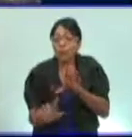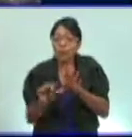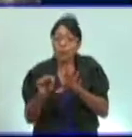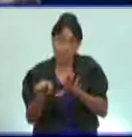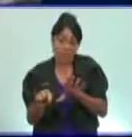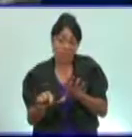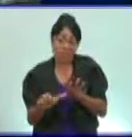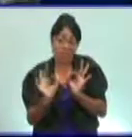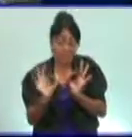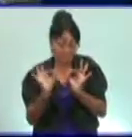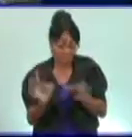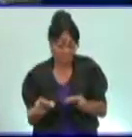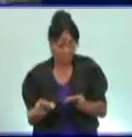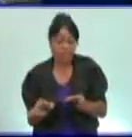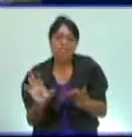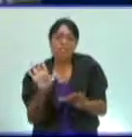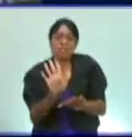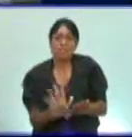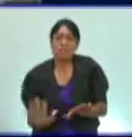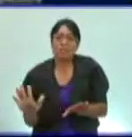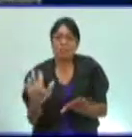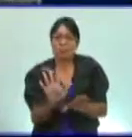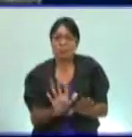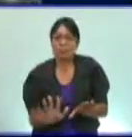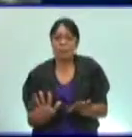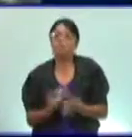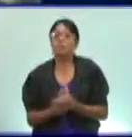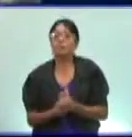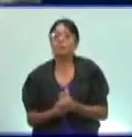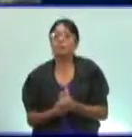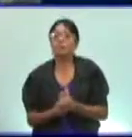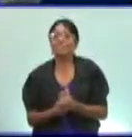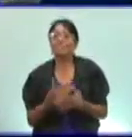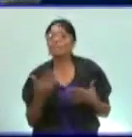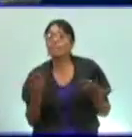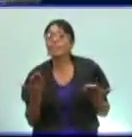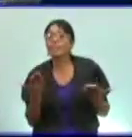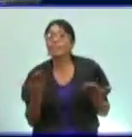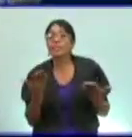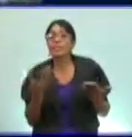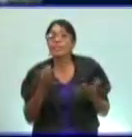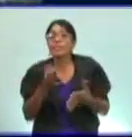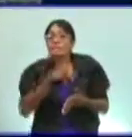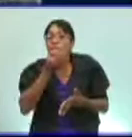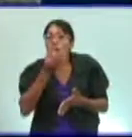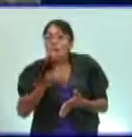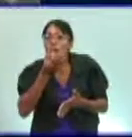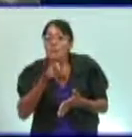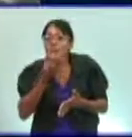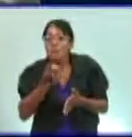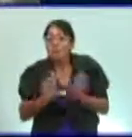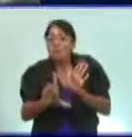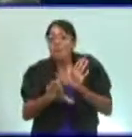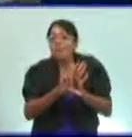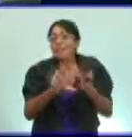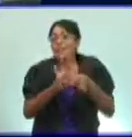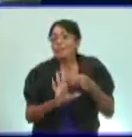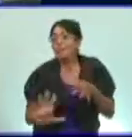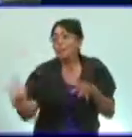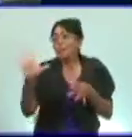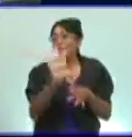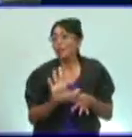fenómeno. Es un centro de baja presión. Pero ¿cómo explicar lo geográfico o las leyes geográficas que se